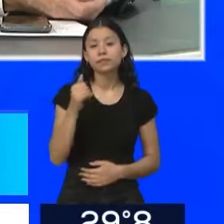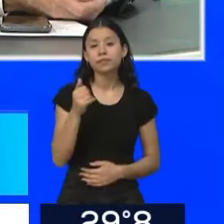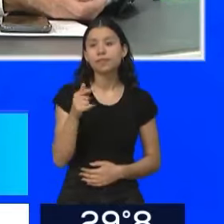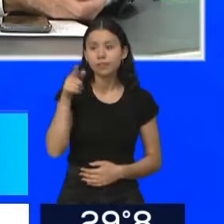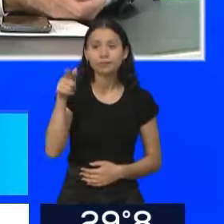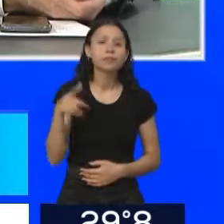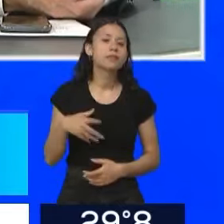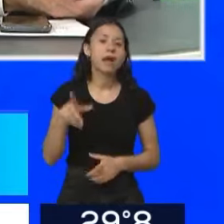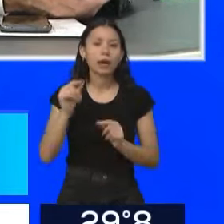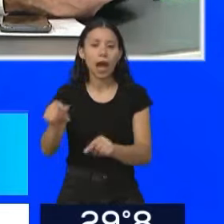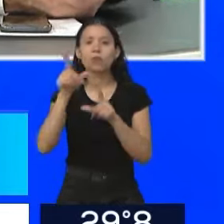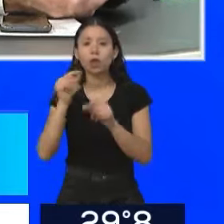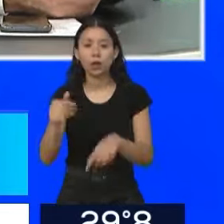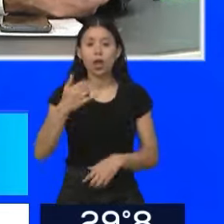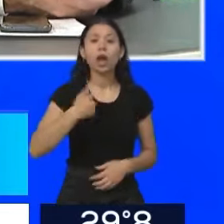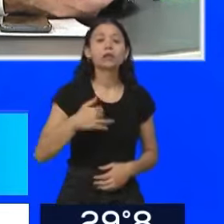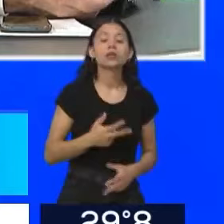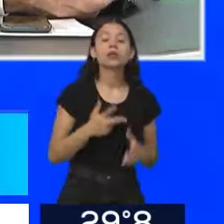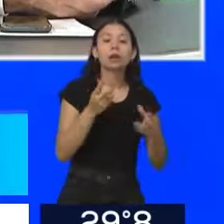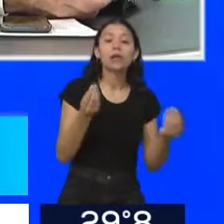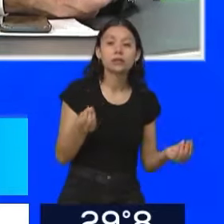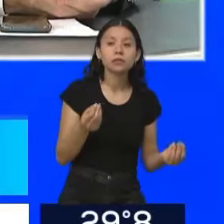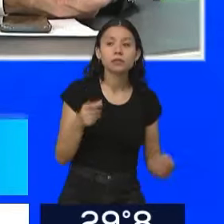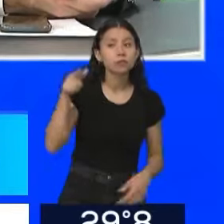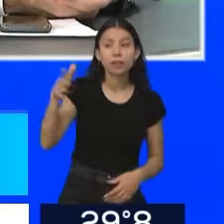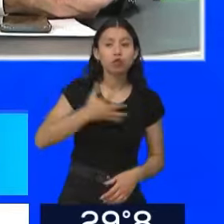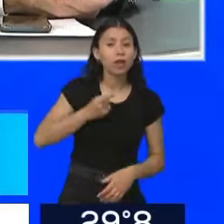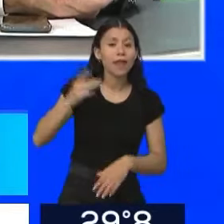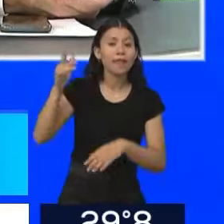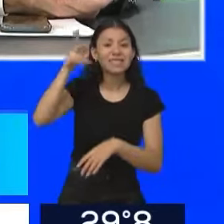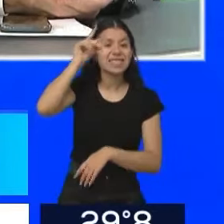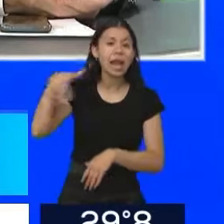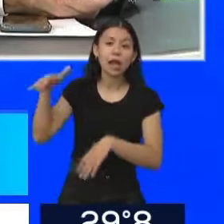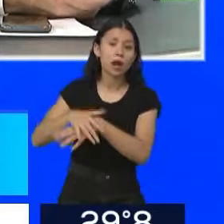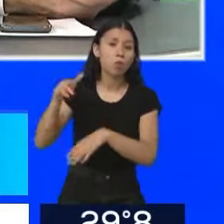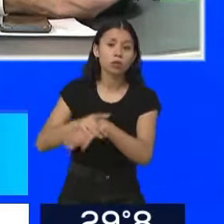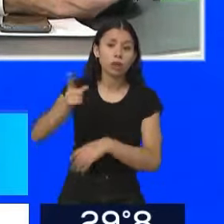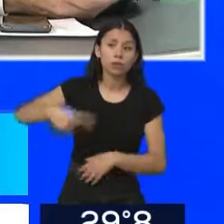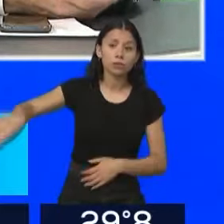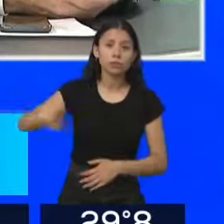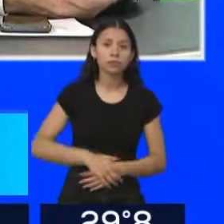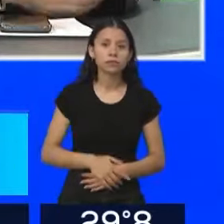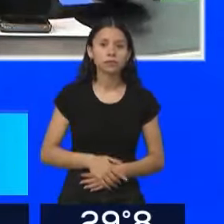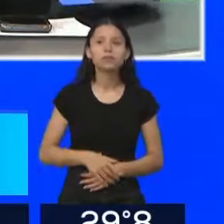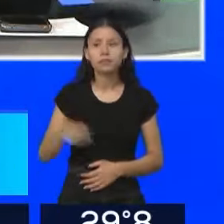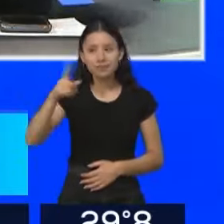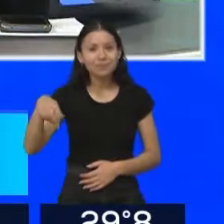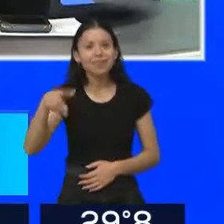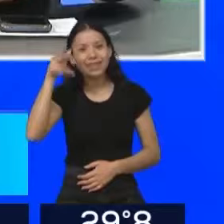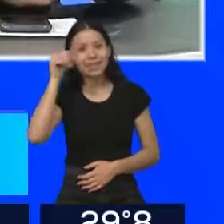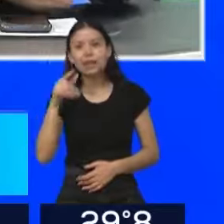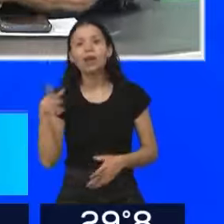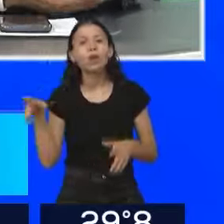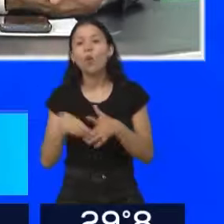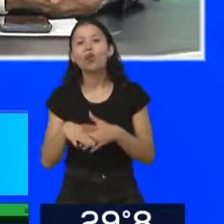acusaciones, insisto, los argentinos dicen que es un problema de la burocracia chilena, los chilenos tal vez aprovechando la crisis que hay en Mendoza y